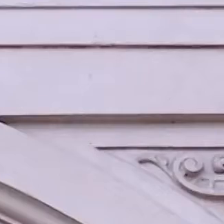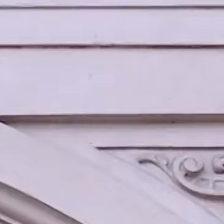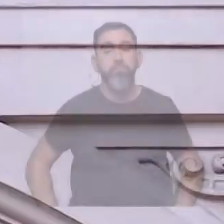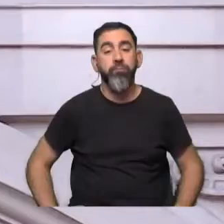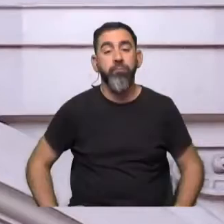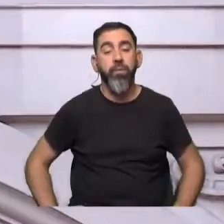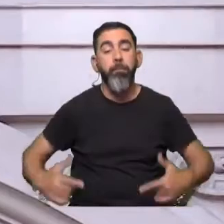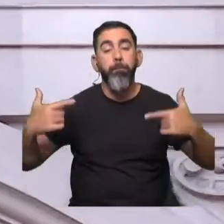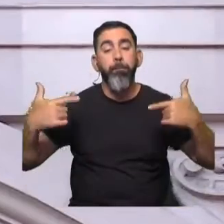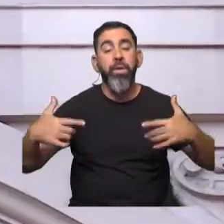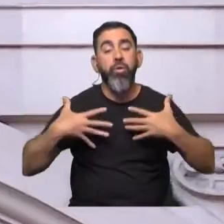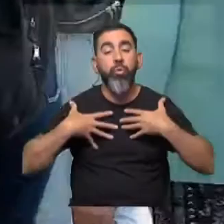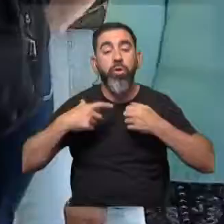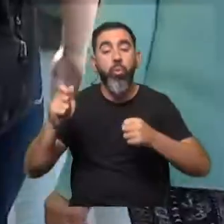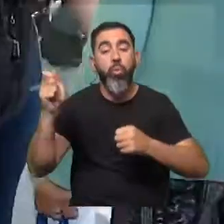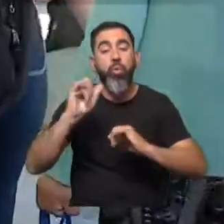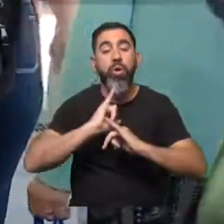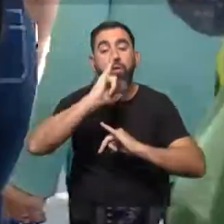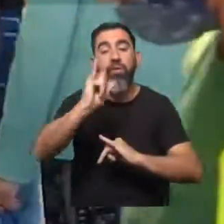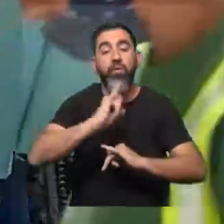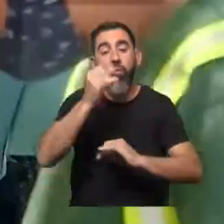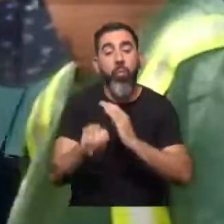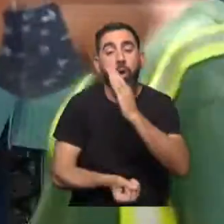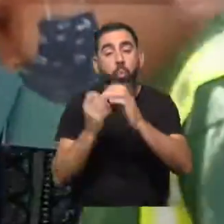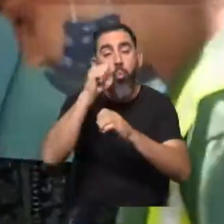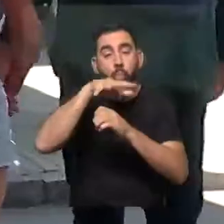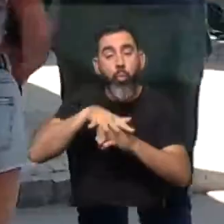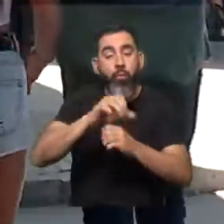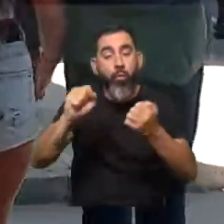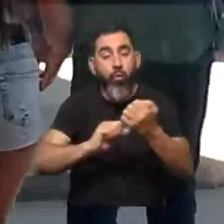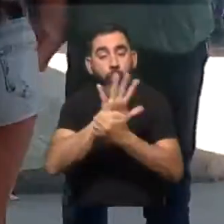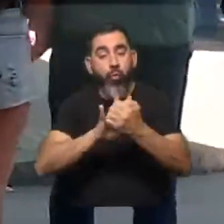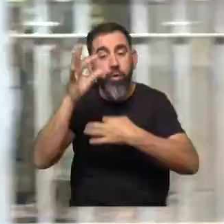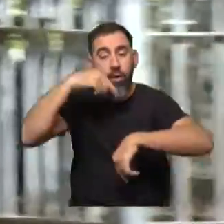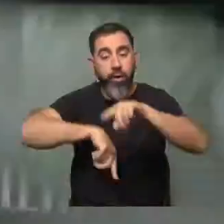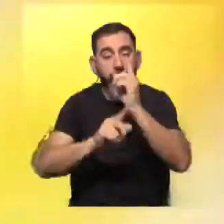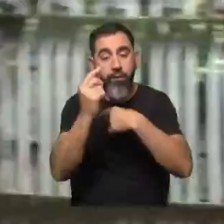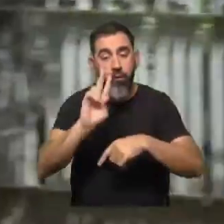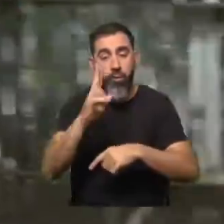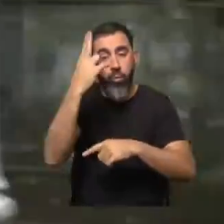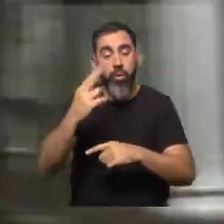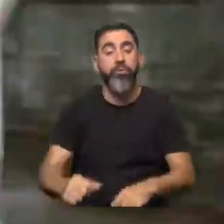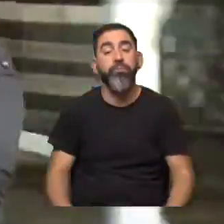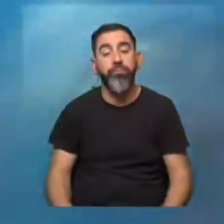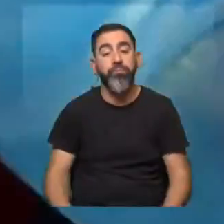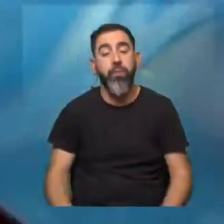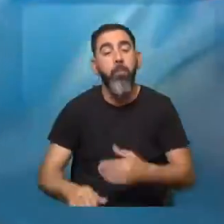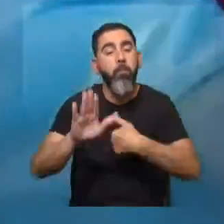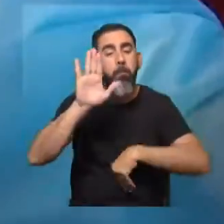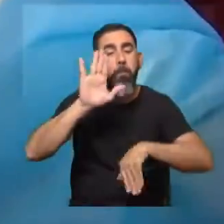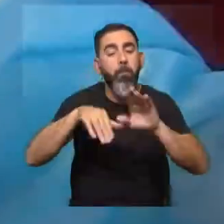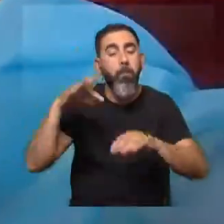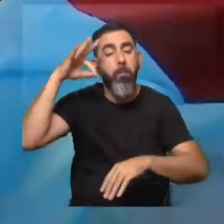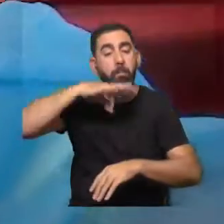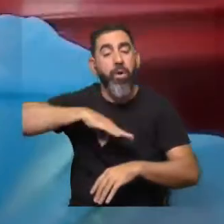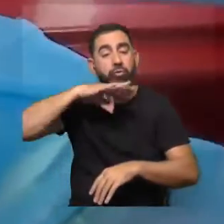El Ministerio de Salud Pública informó sobre las variantes del SARS-CoV-2 que están circulando en Uruguay y la región. La mayoría de los virus de